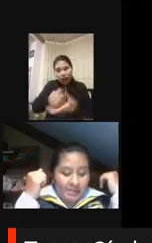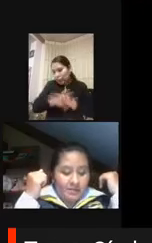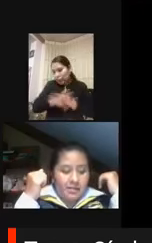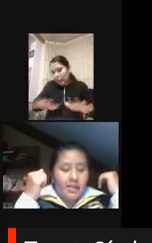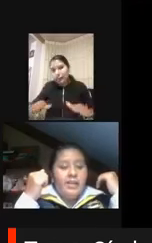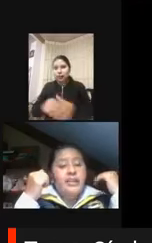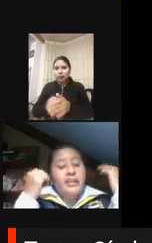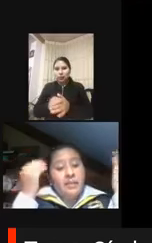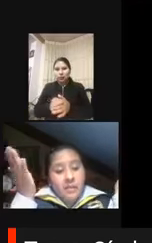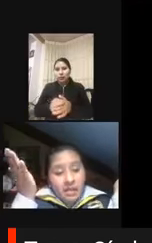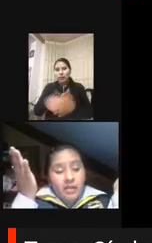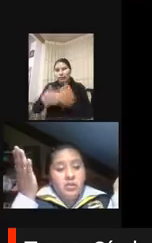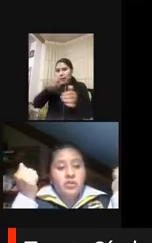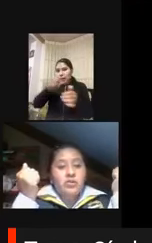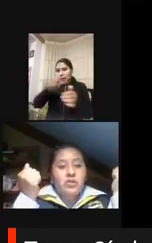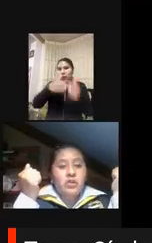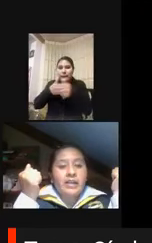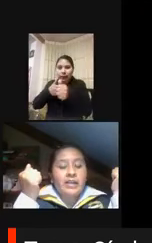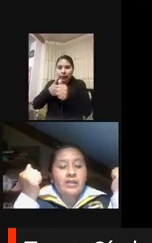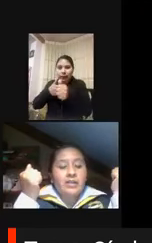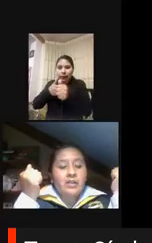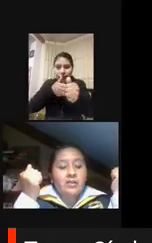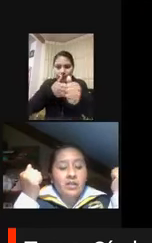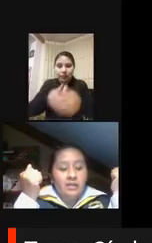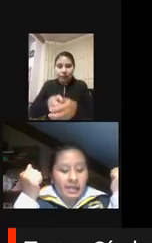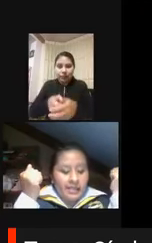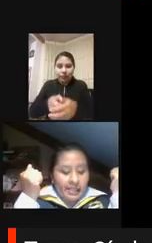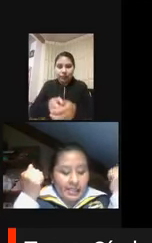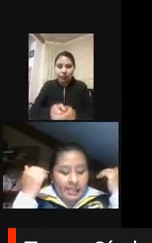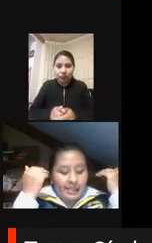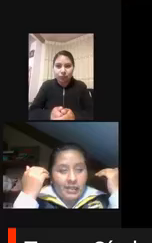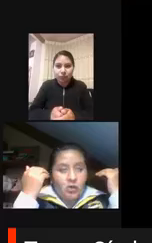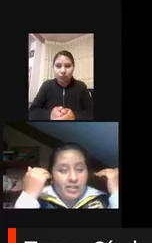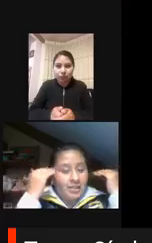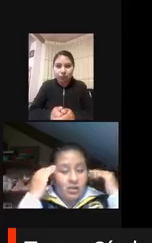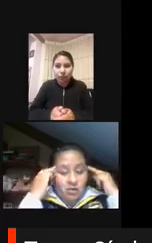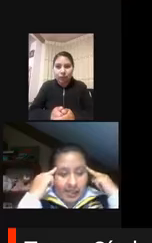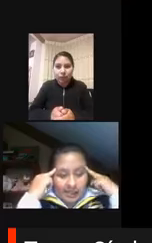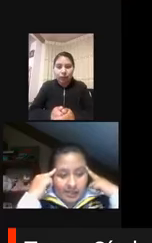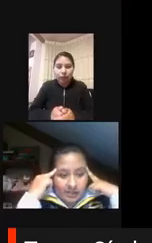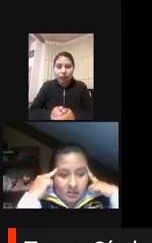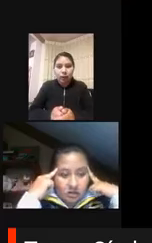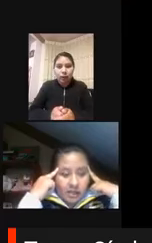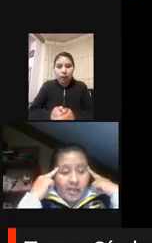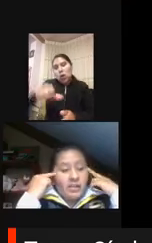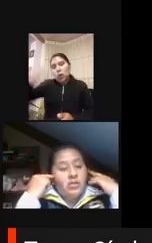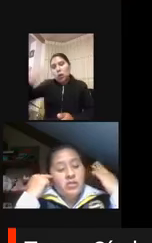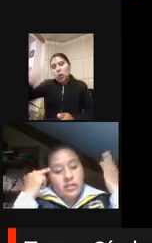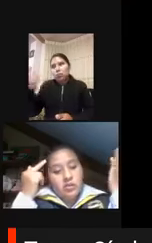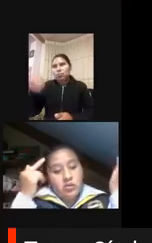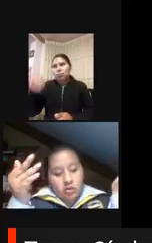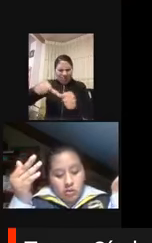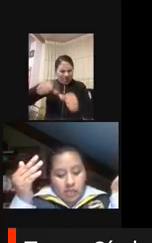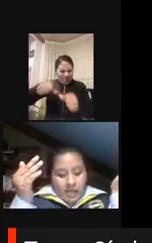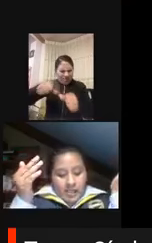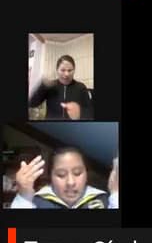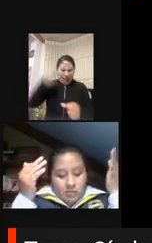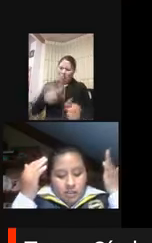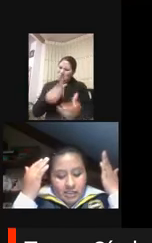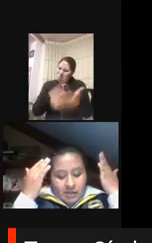guiarle también. Y también otra característica cognitiva es que le cuesta recordar, ¿no? Entonces,